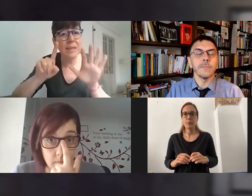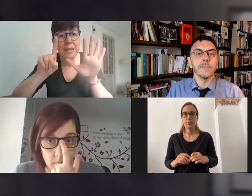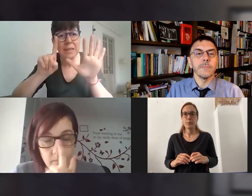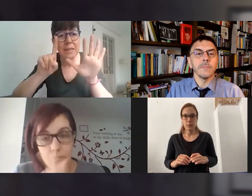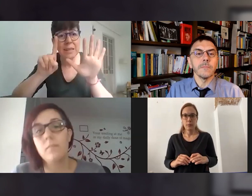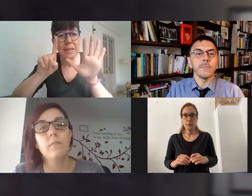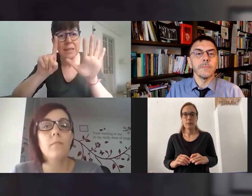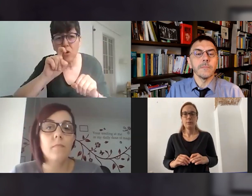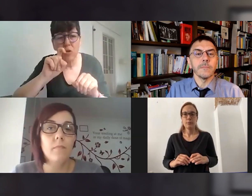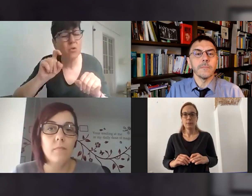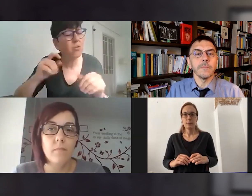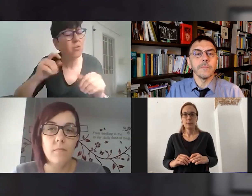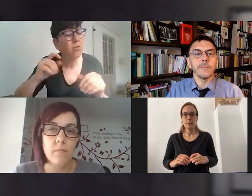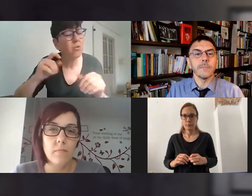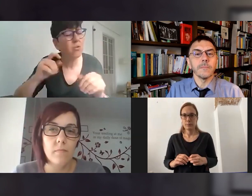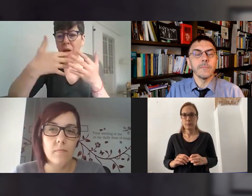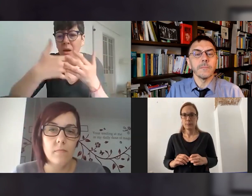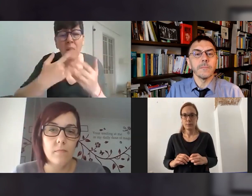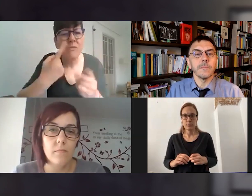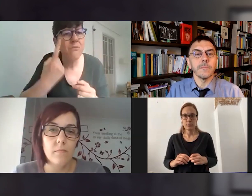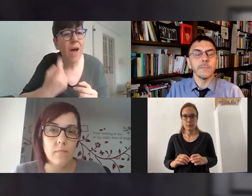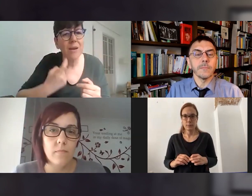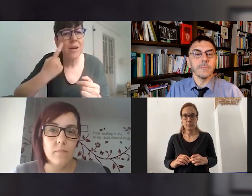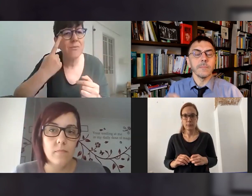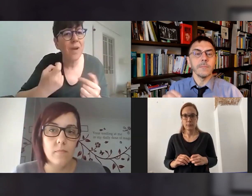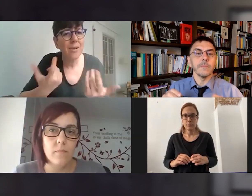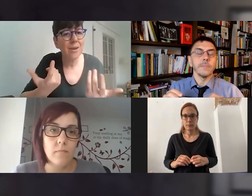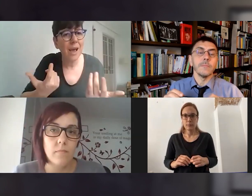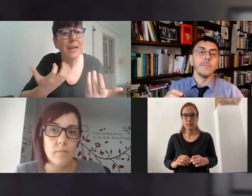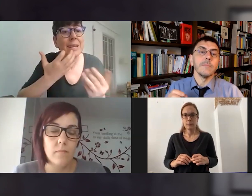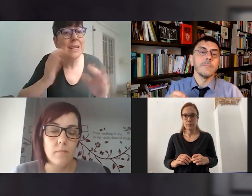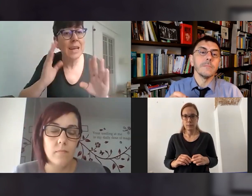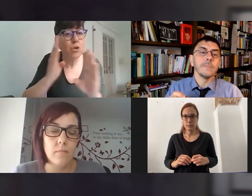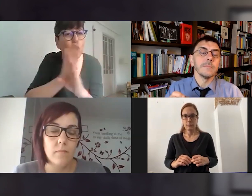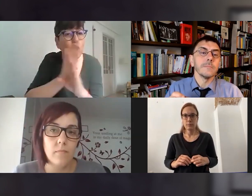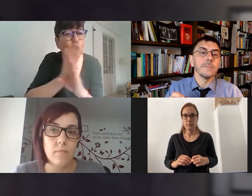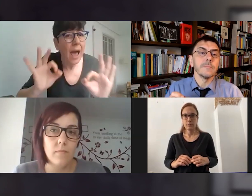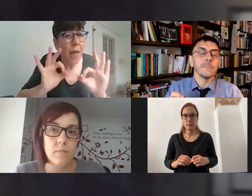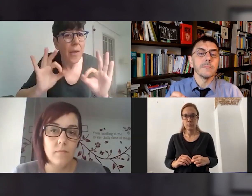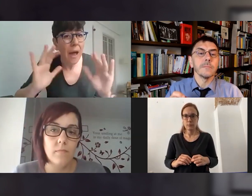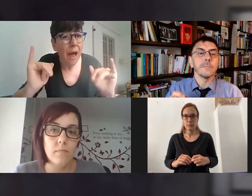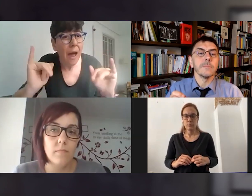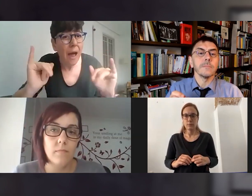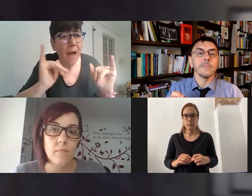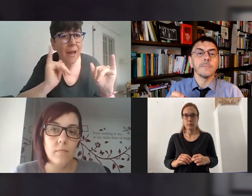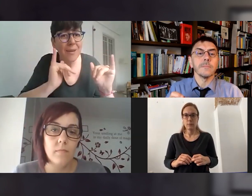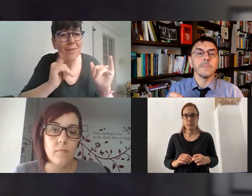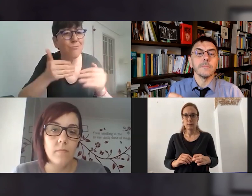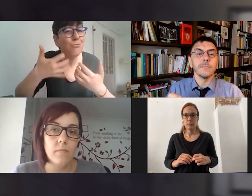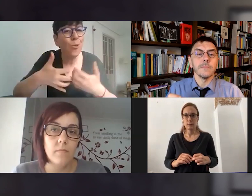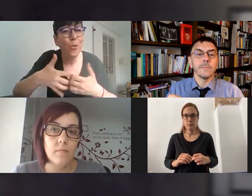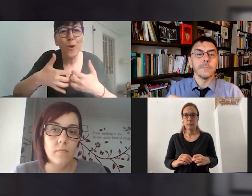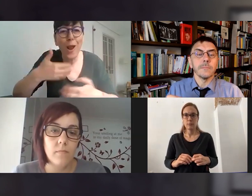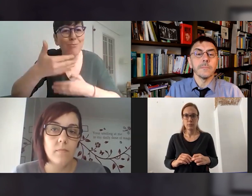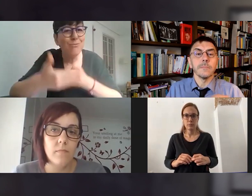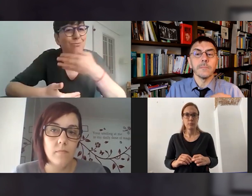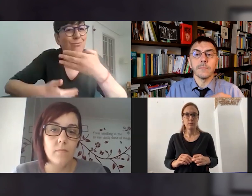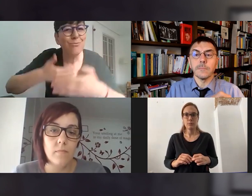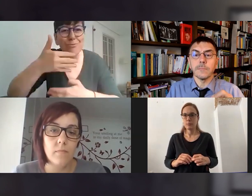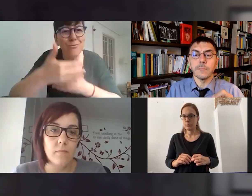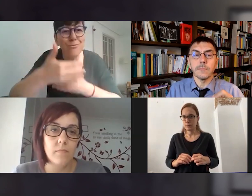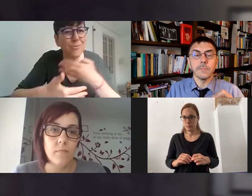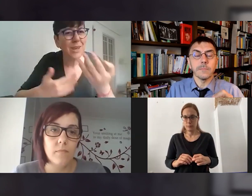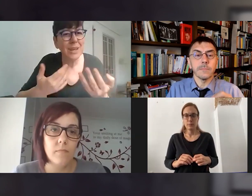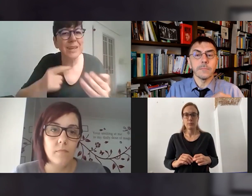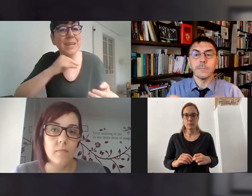eso para mí es lo importante, porque con esta experiencia de 6 años tenemos que ver los errores que hemos cometido y